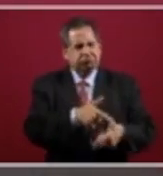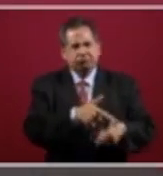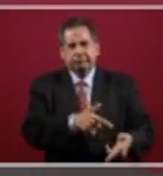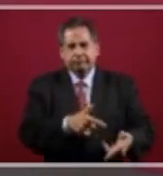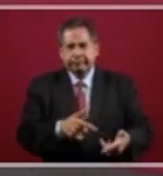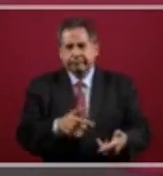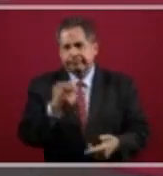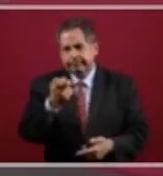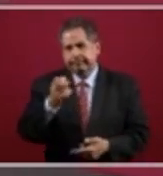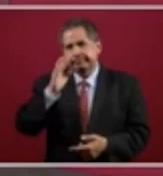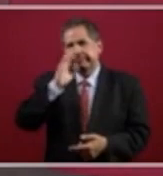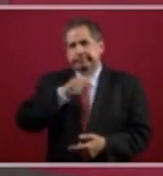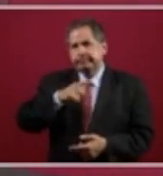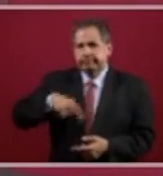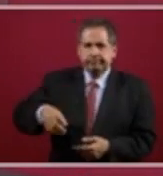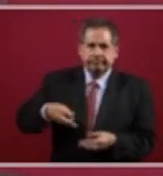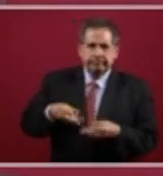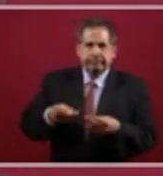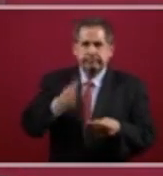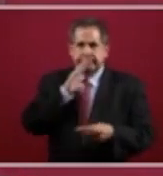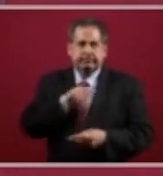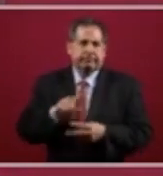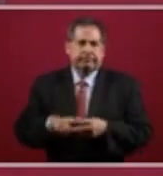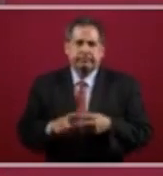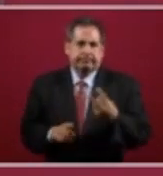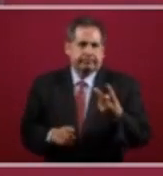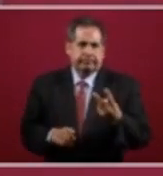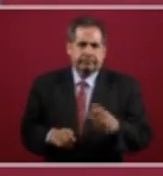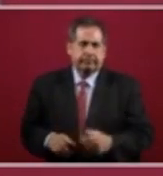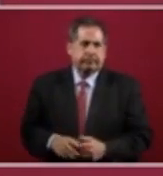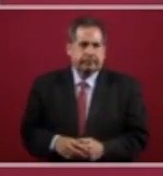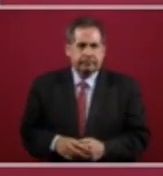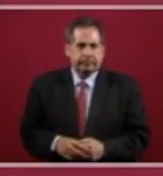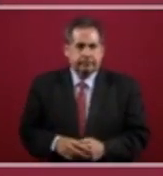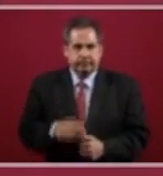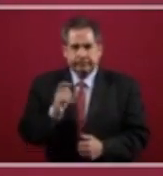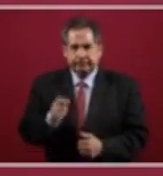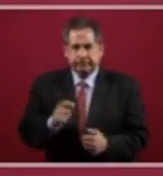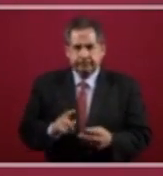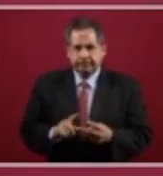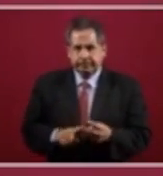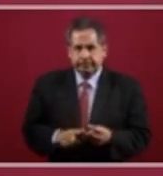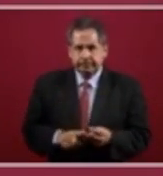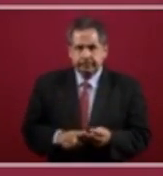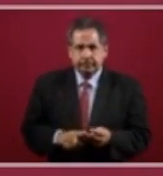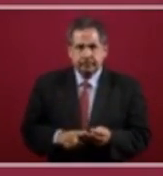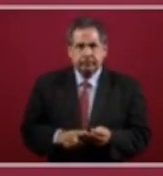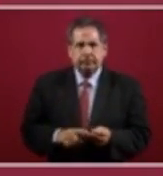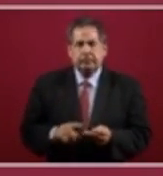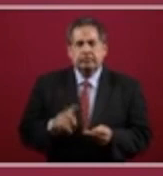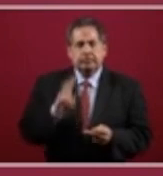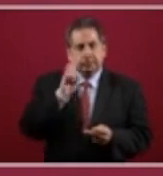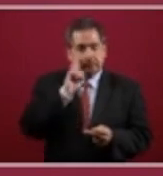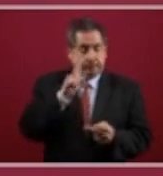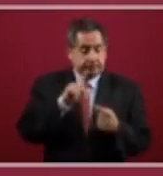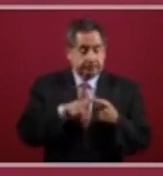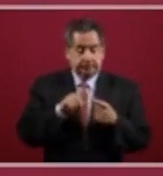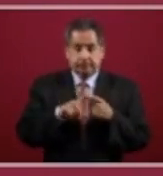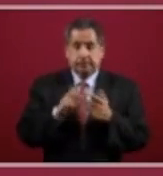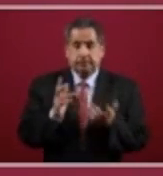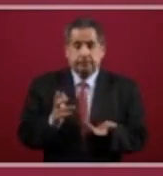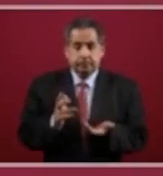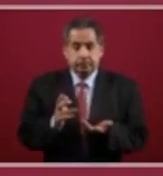estaba mal la economía de México, porque se puede tratar del